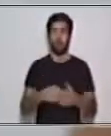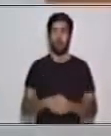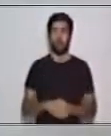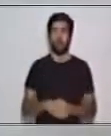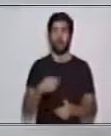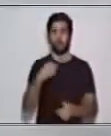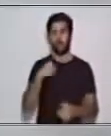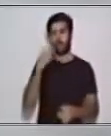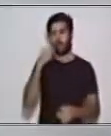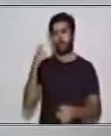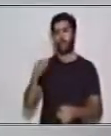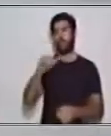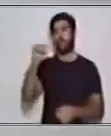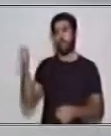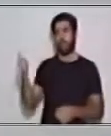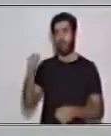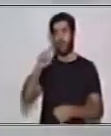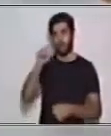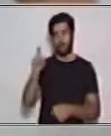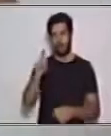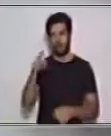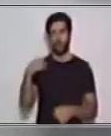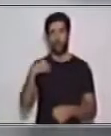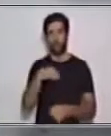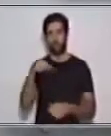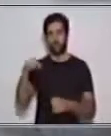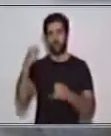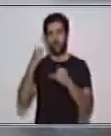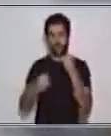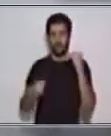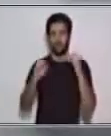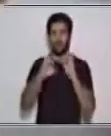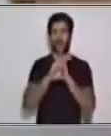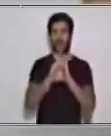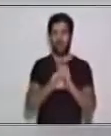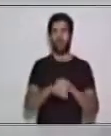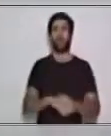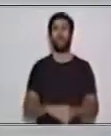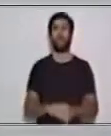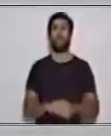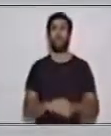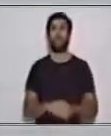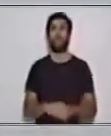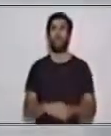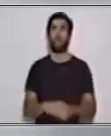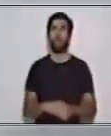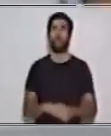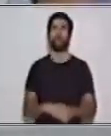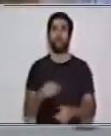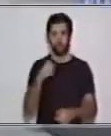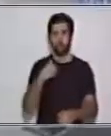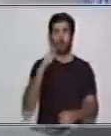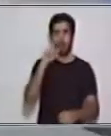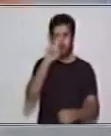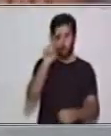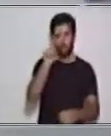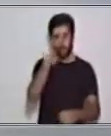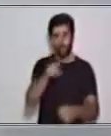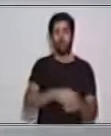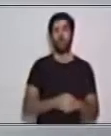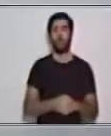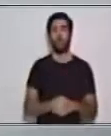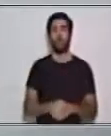otra pregunta, y con esta vamos a terminar este ejemplo. Yo podría preguntarte, ¿cuántos minutos